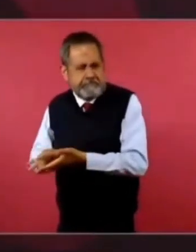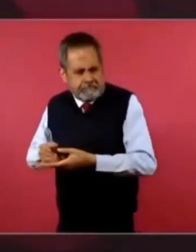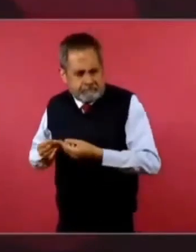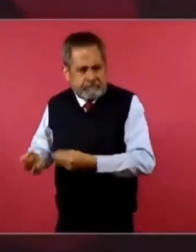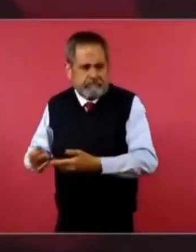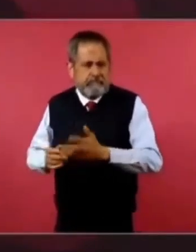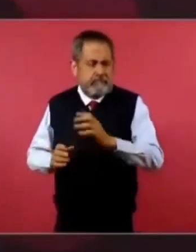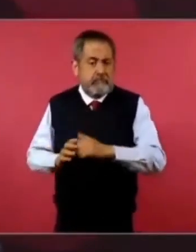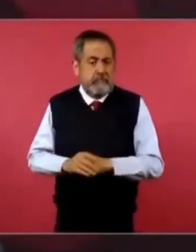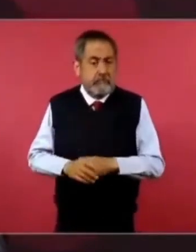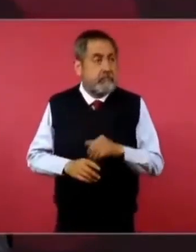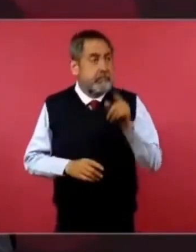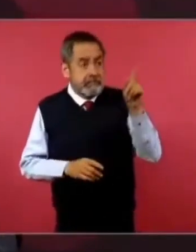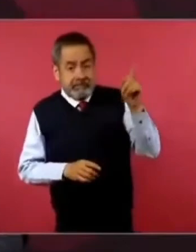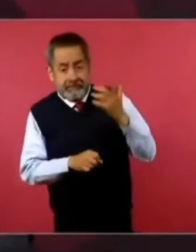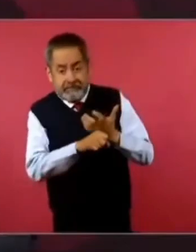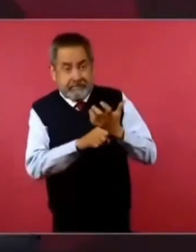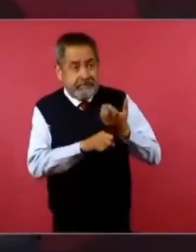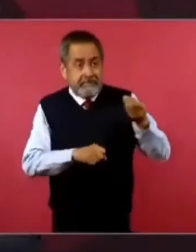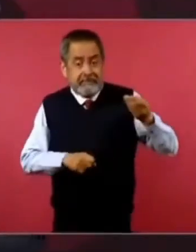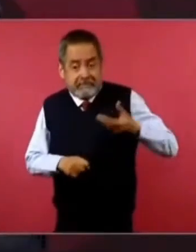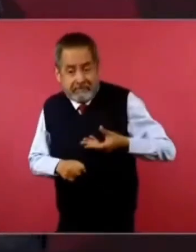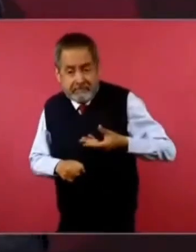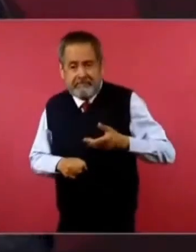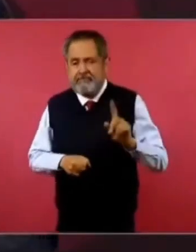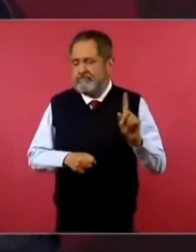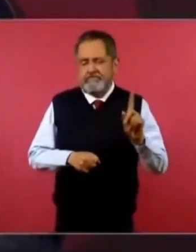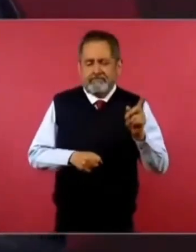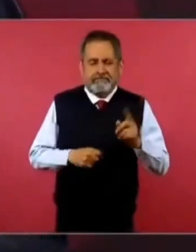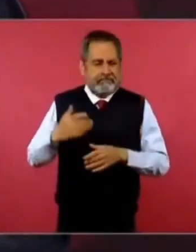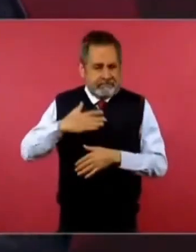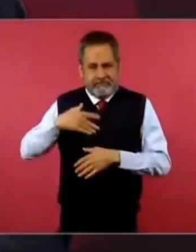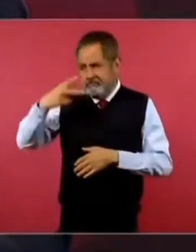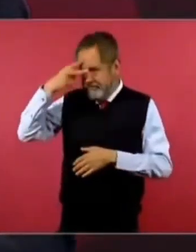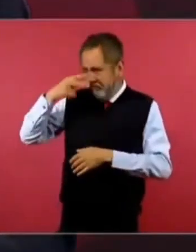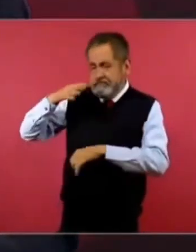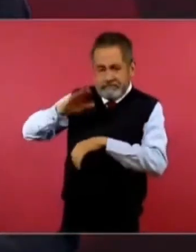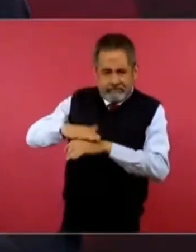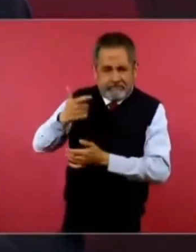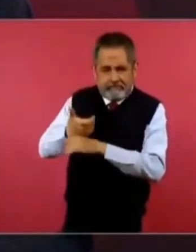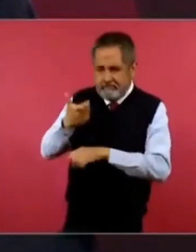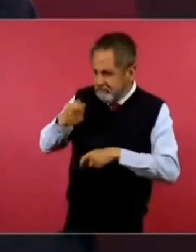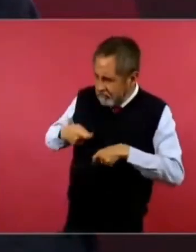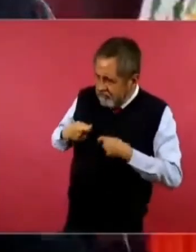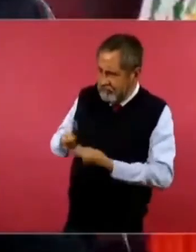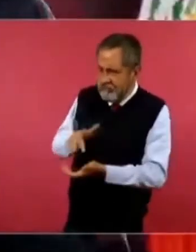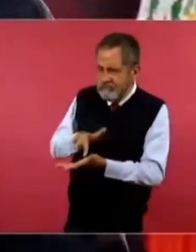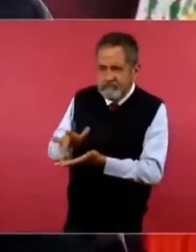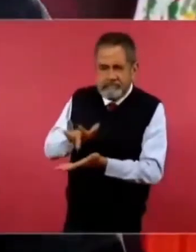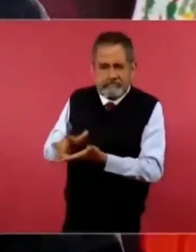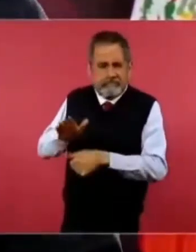Mucho más que lo que invierte Estados Unidos.